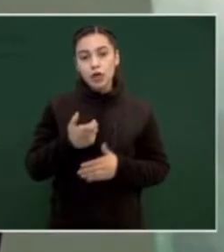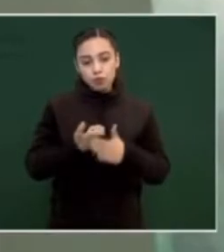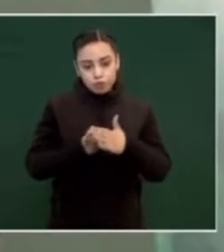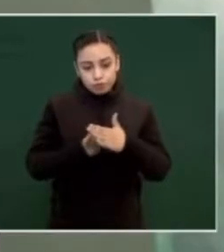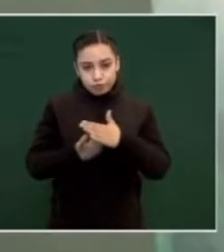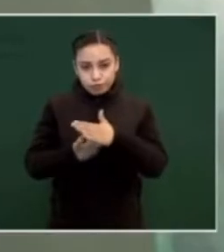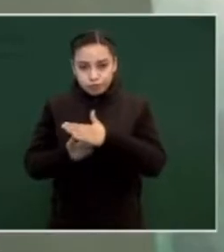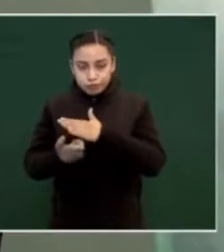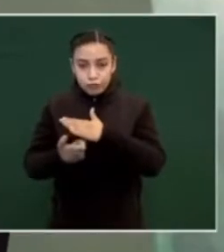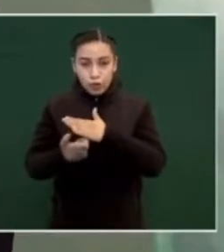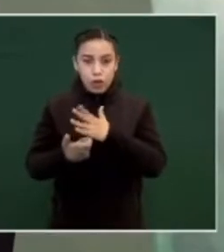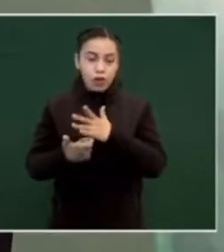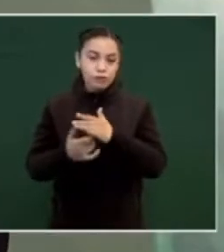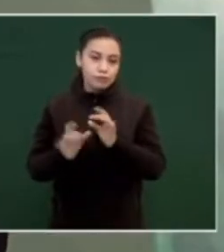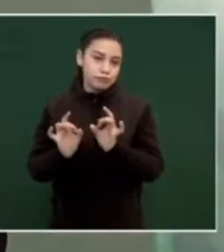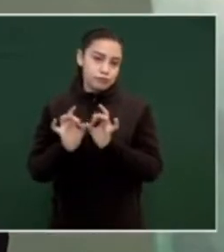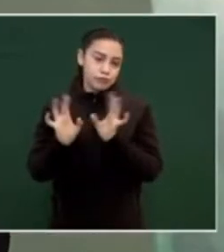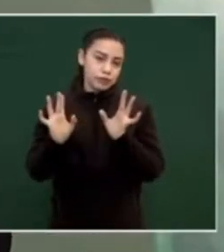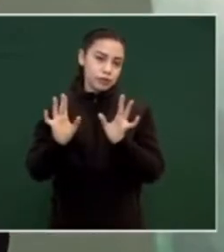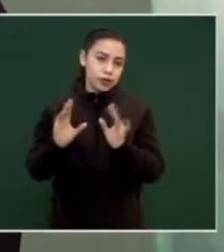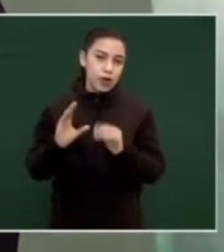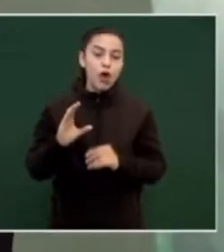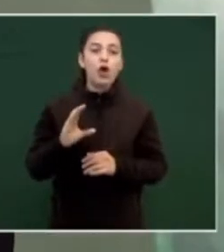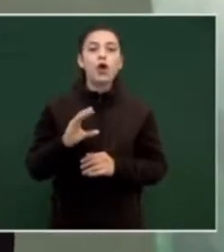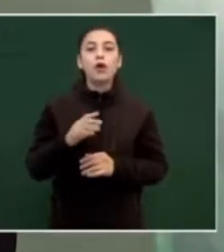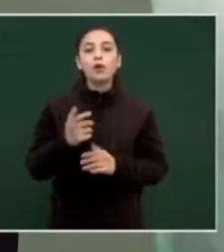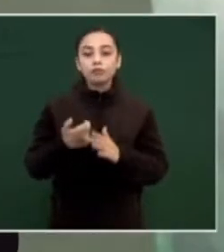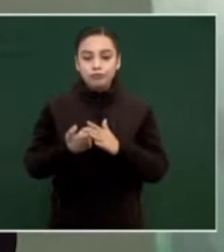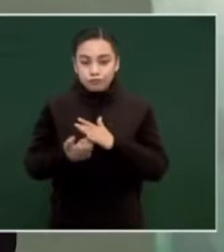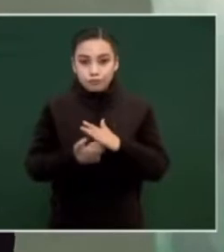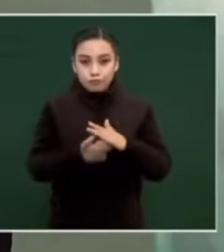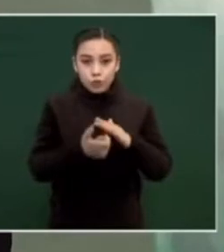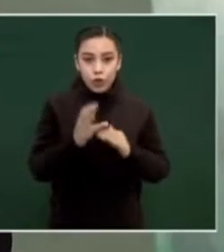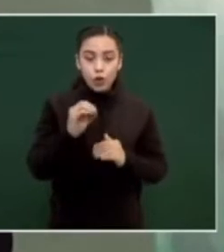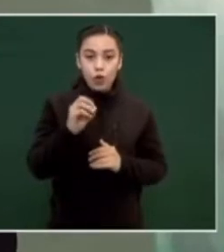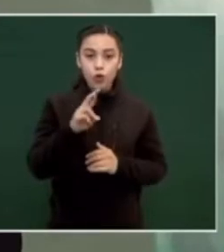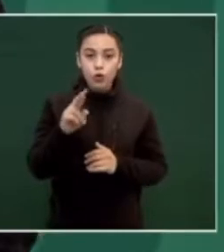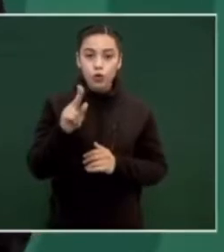s puede ser conservador